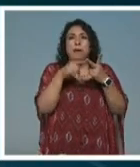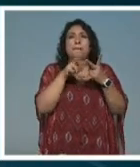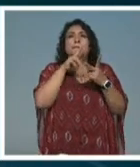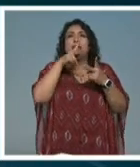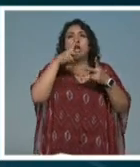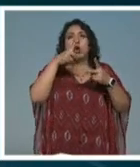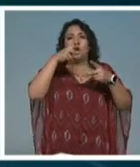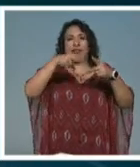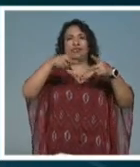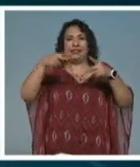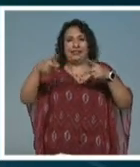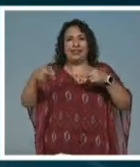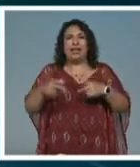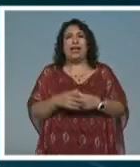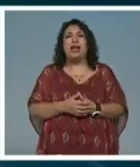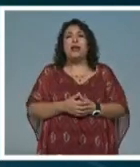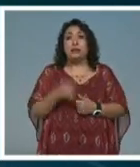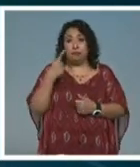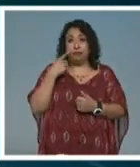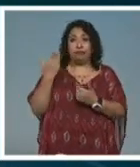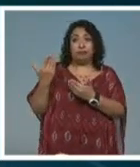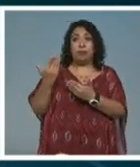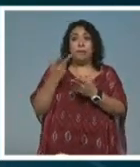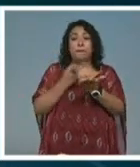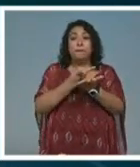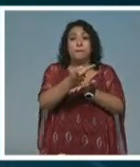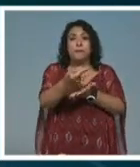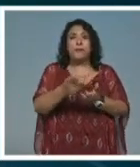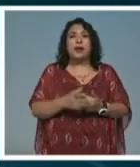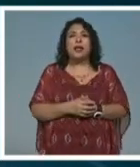Serie. Están los premios.